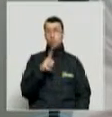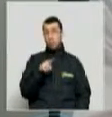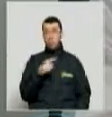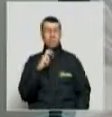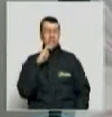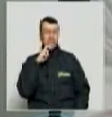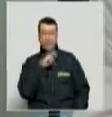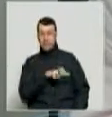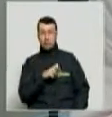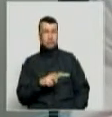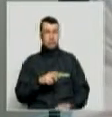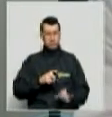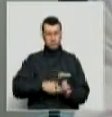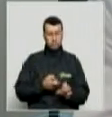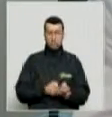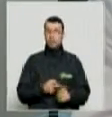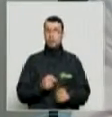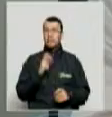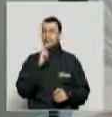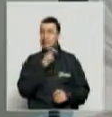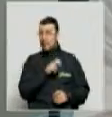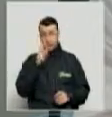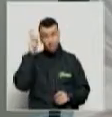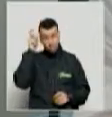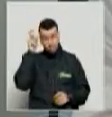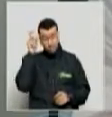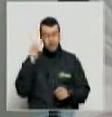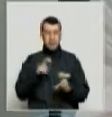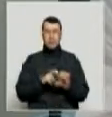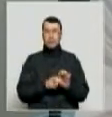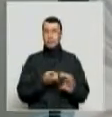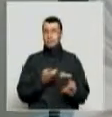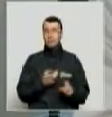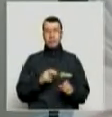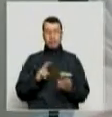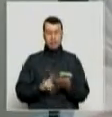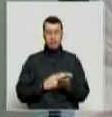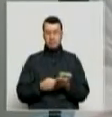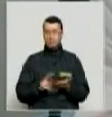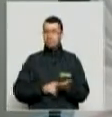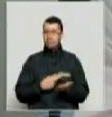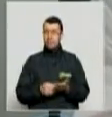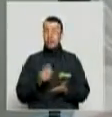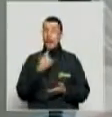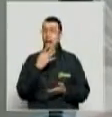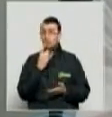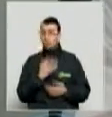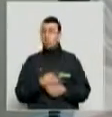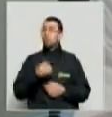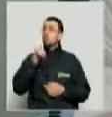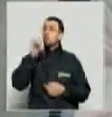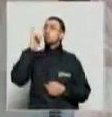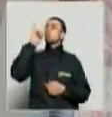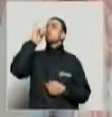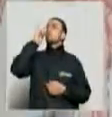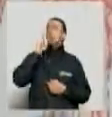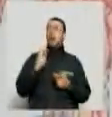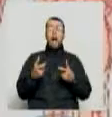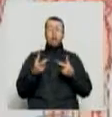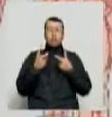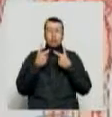enlatados, embutidos, carne de res, carne de cerdo, margarinas, azúcar, gaseosas,